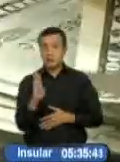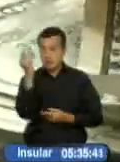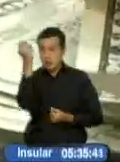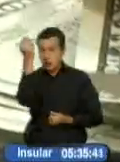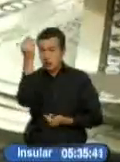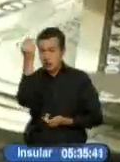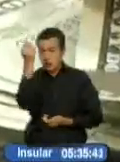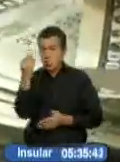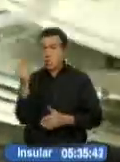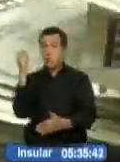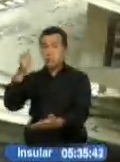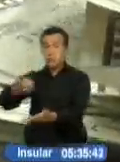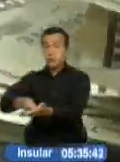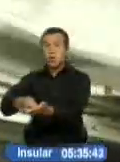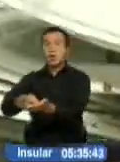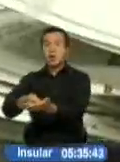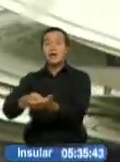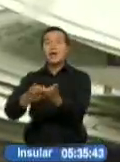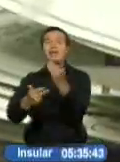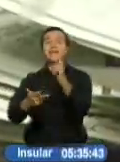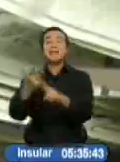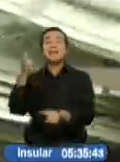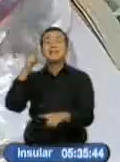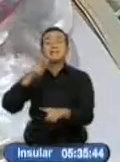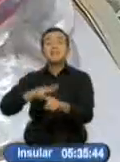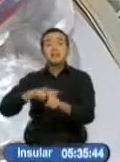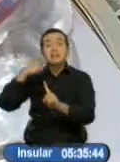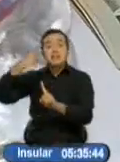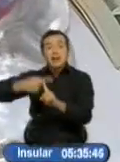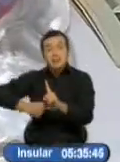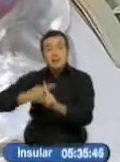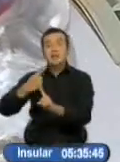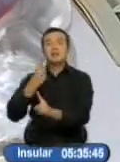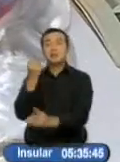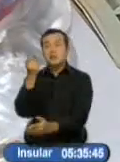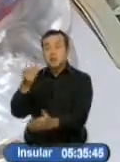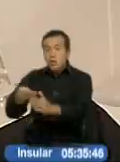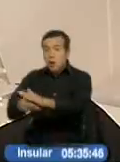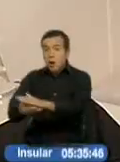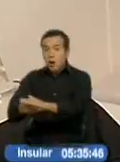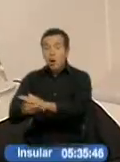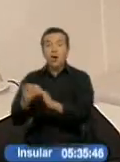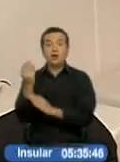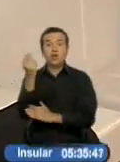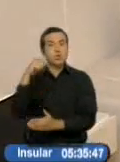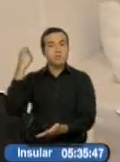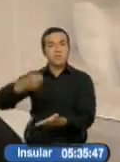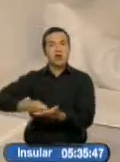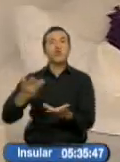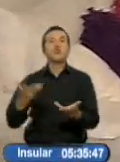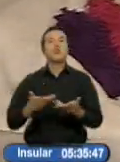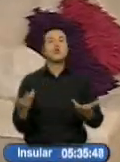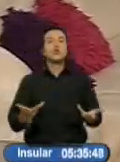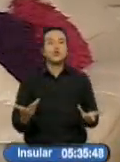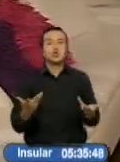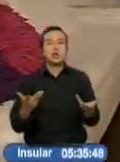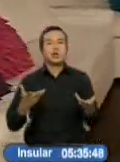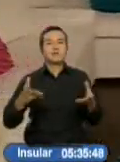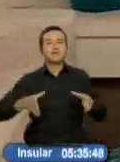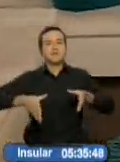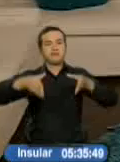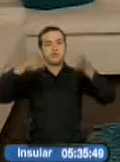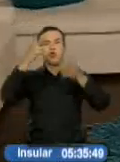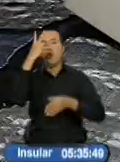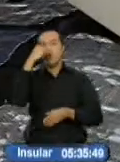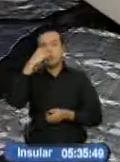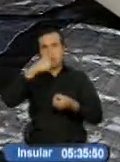dinero a Poli se la realizaba hasta 3 veces mensuales, por lo general en efectivo. El punto de encuentro habría sido un apartamento en un hotel